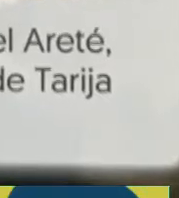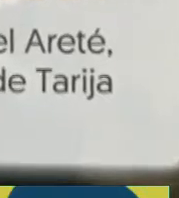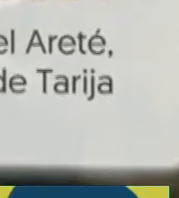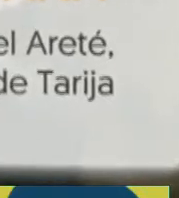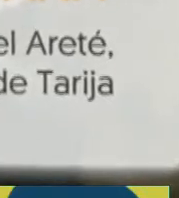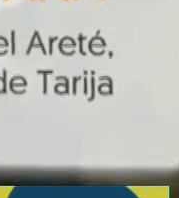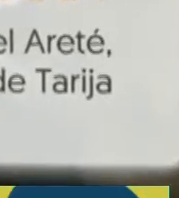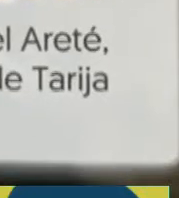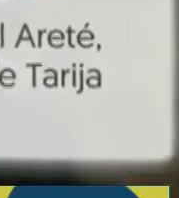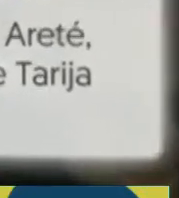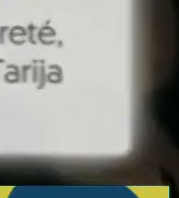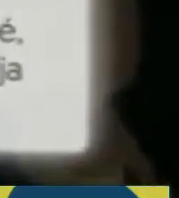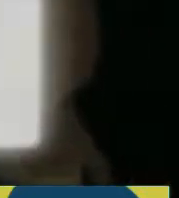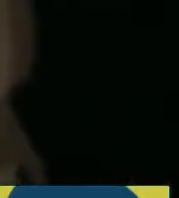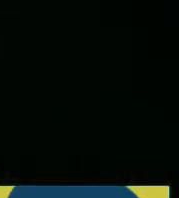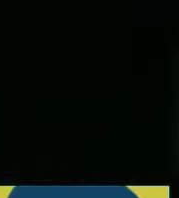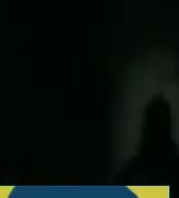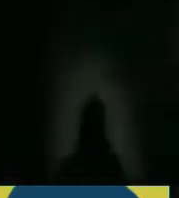incrustadas.